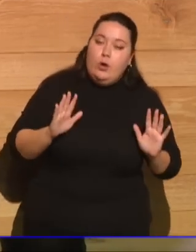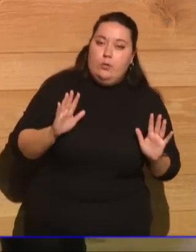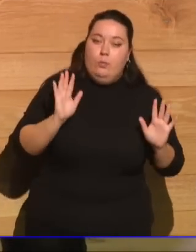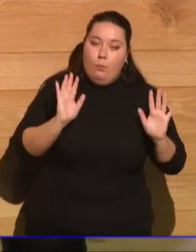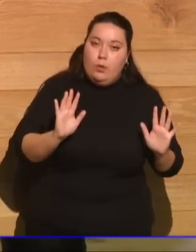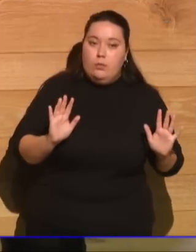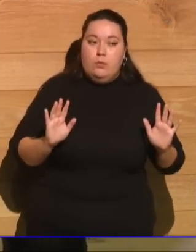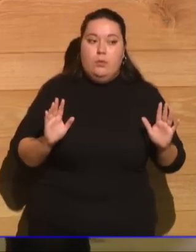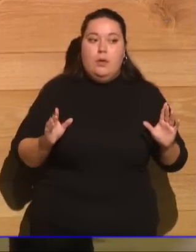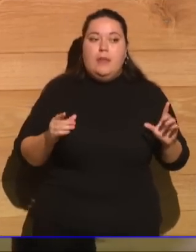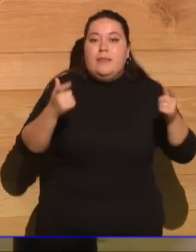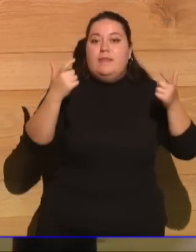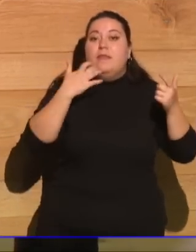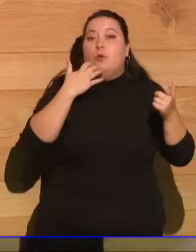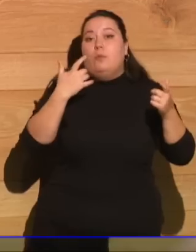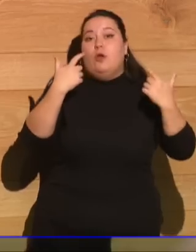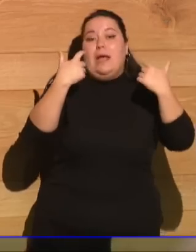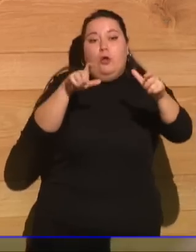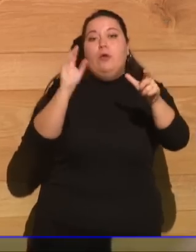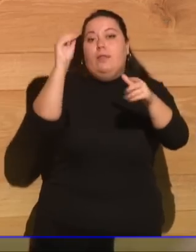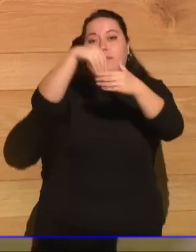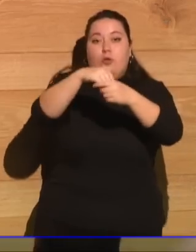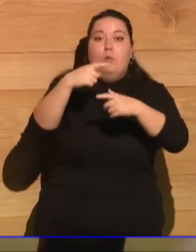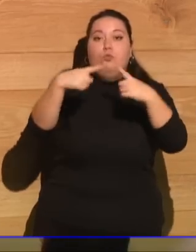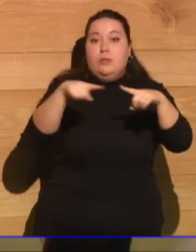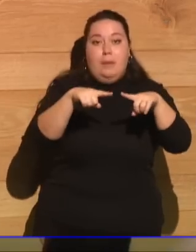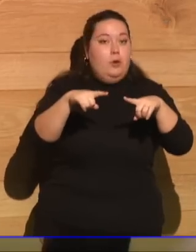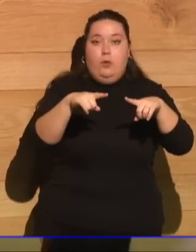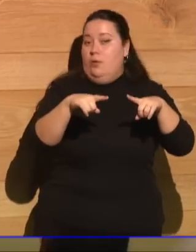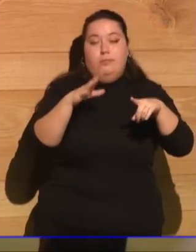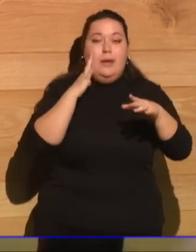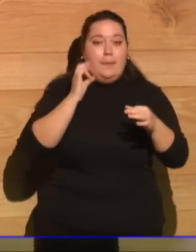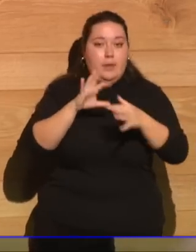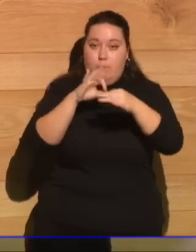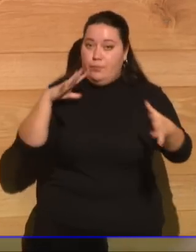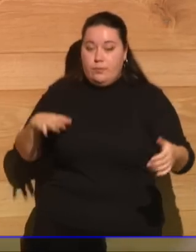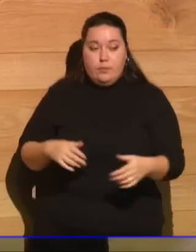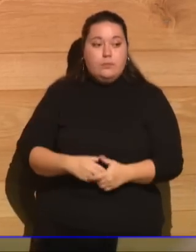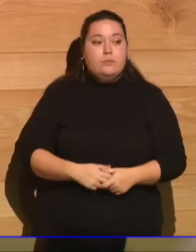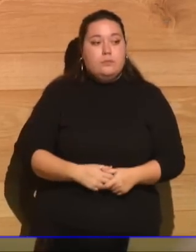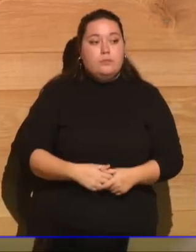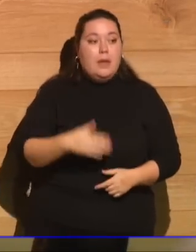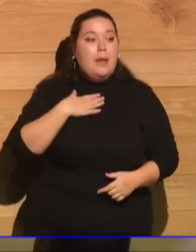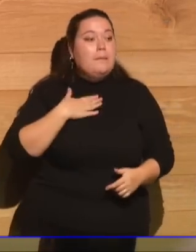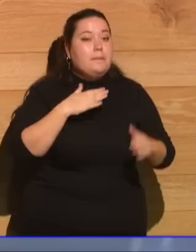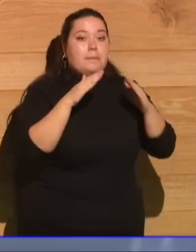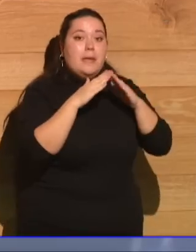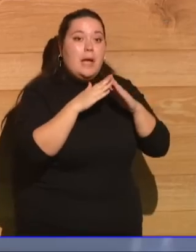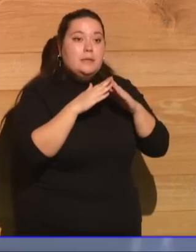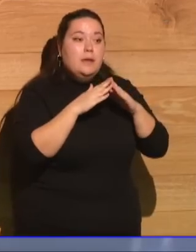En claro. cualquier Ahora- lugar lo colocarían en musical y no es un musical. No. de En verdad mi- que no es un musical. No. En cualquier lugar no. Por ejemplo, en mi casa